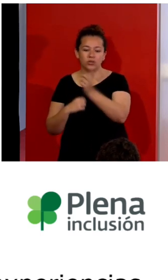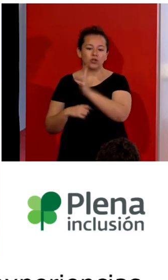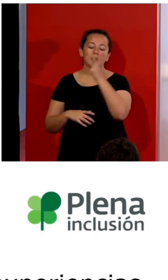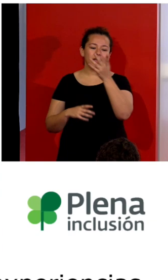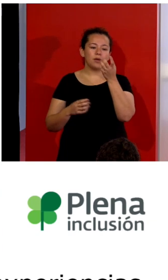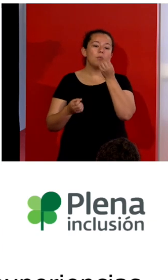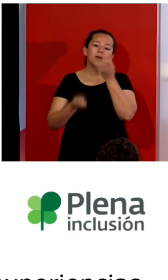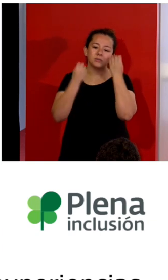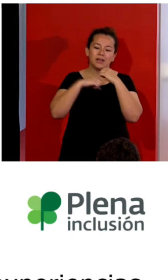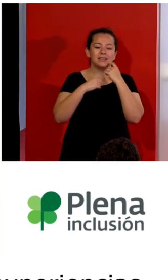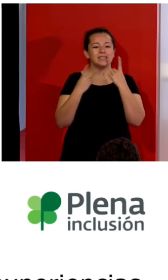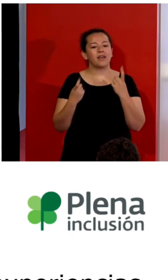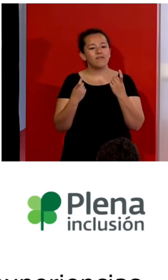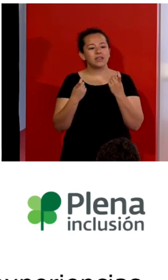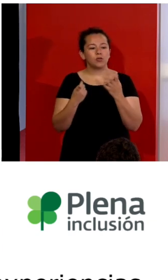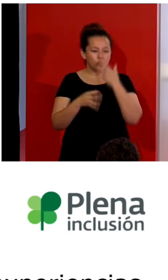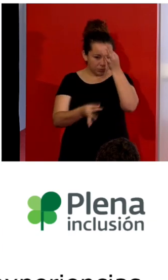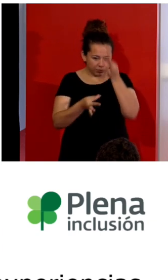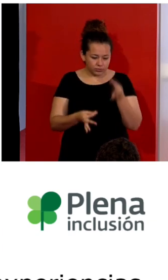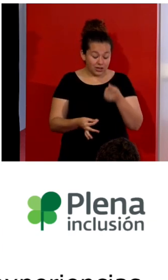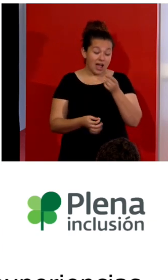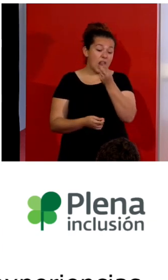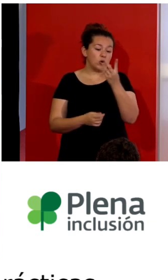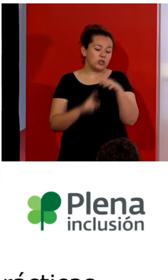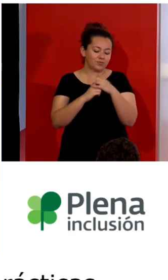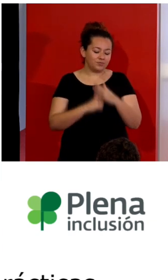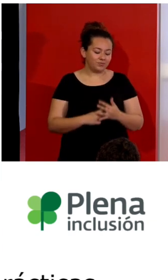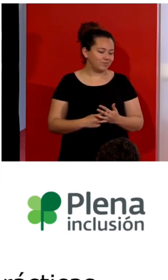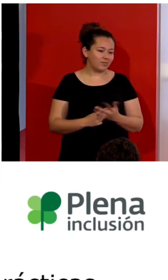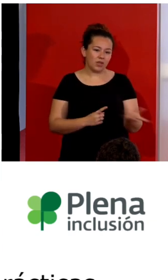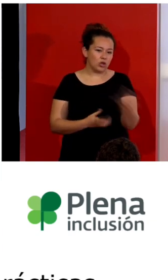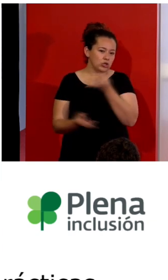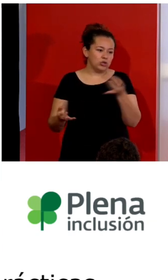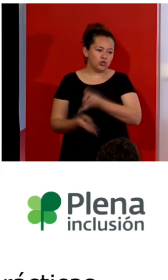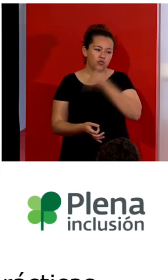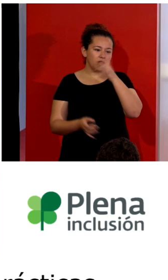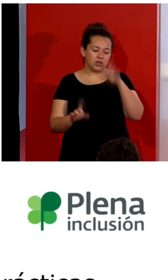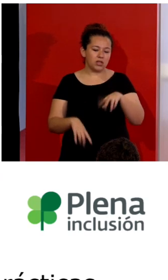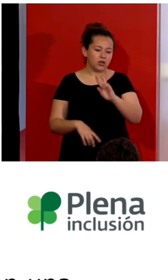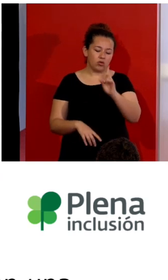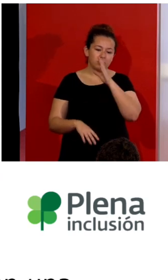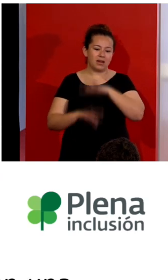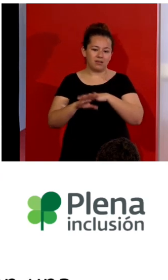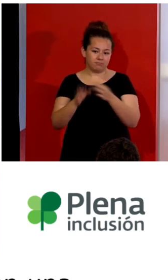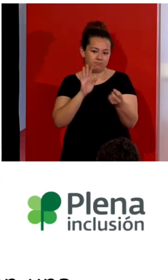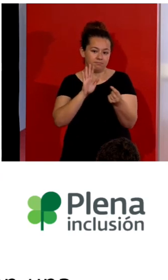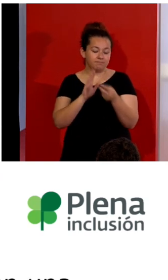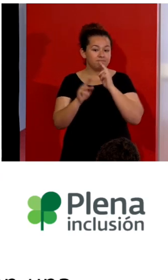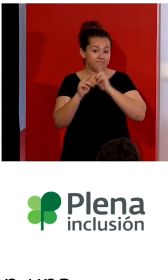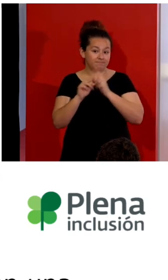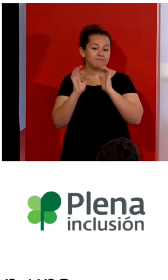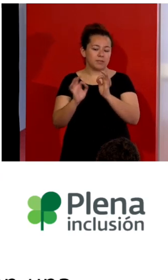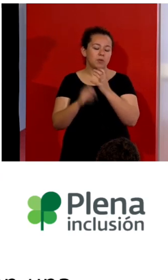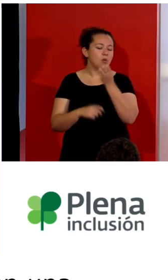prácticas requieren una rigurosidad que en algunos de estos casos no ha sido suficiente como para calificarlas así, ¿no? Pero sí, por lo menos buenas experiencias y